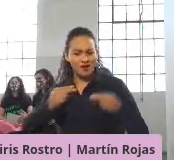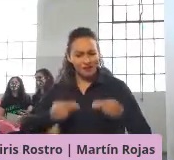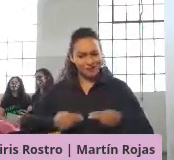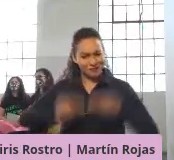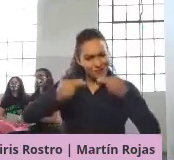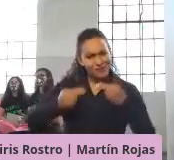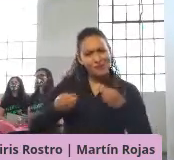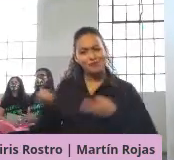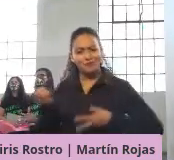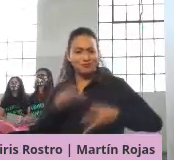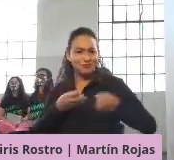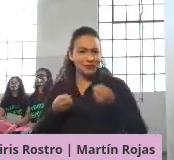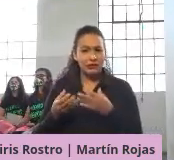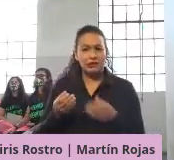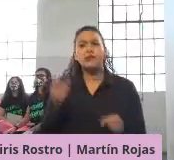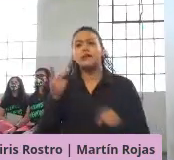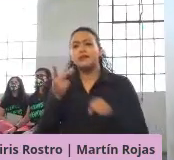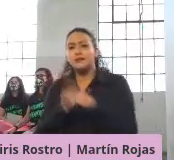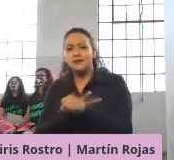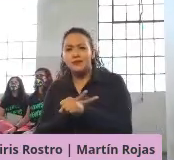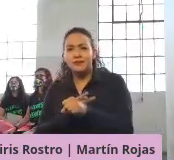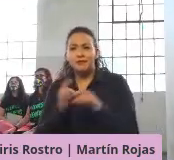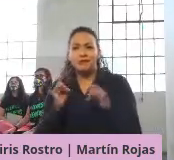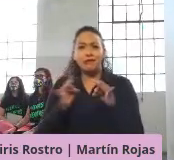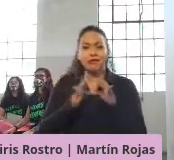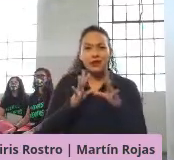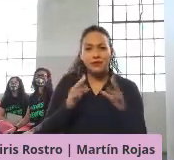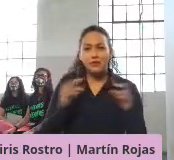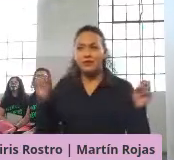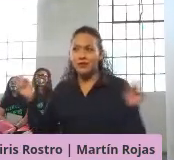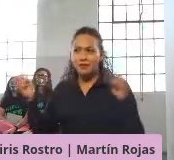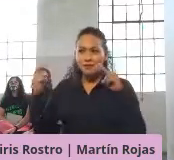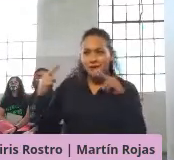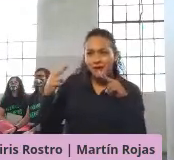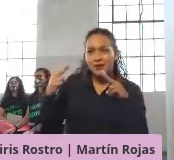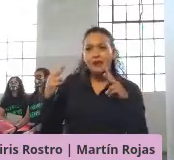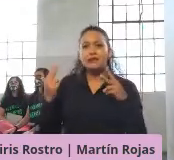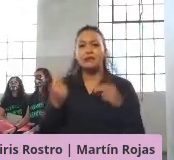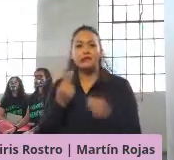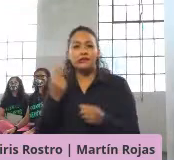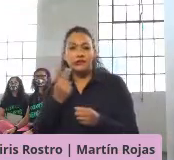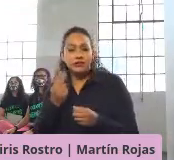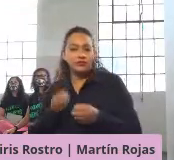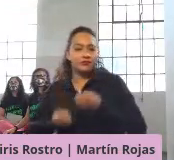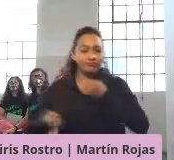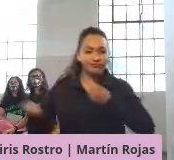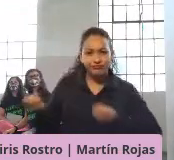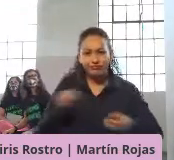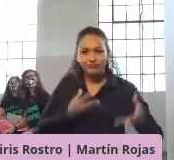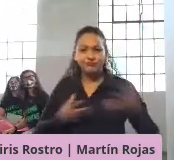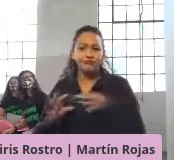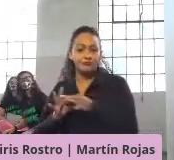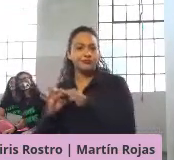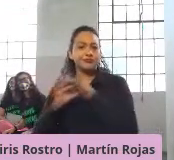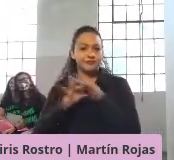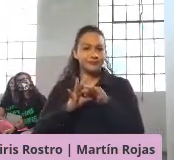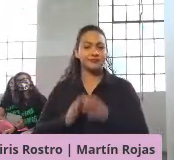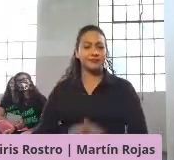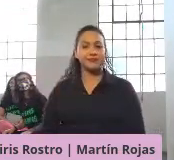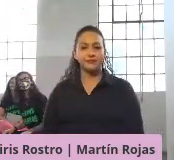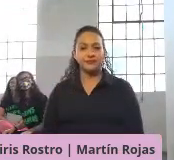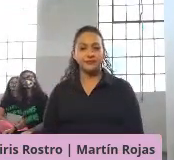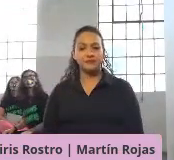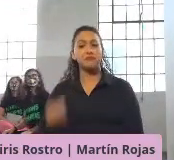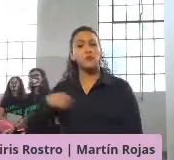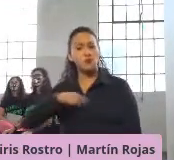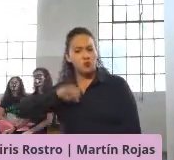amigas. Ante la impotencia nos encontramos para vernos las unas a las otras, reconocernos, escucharnos y dignificarnos. Hemos sido